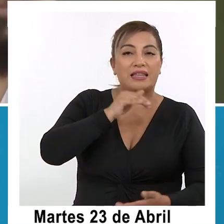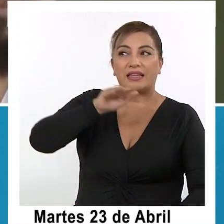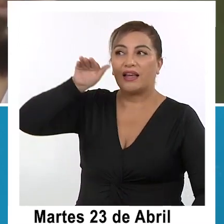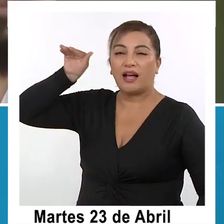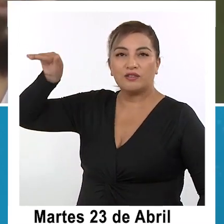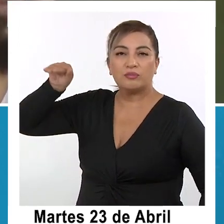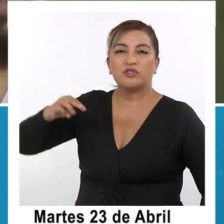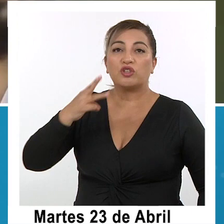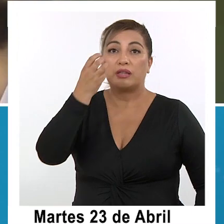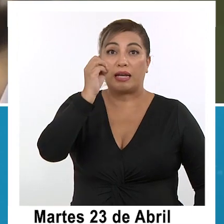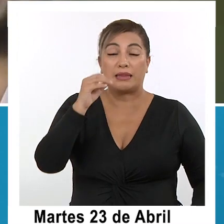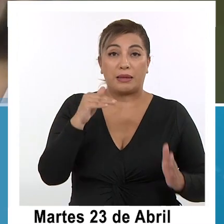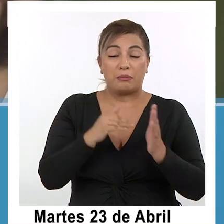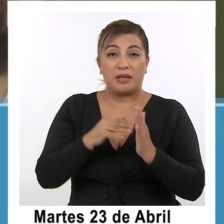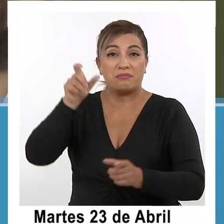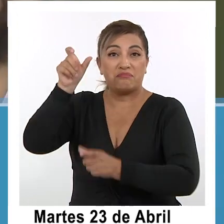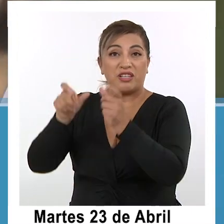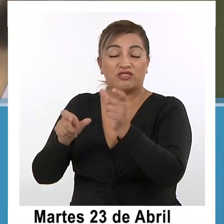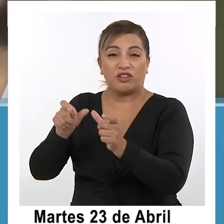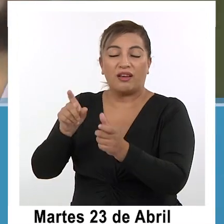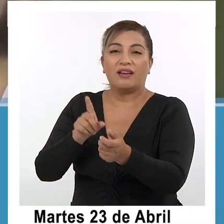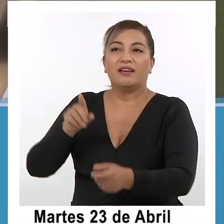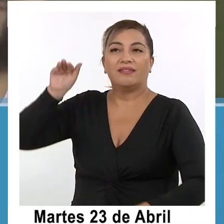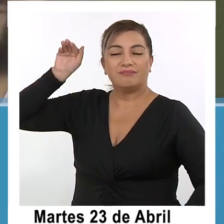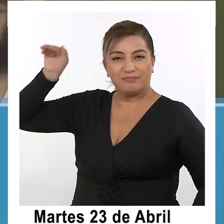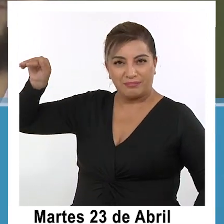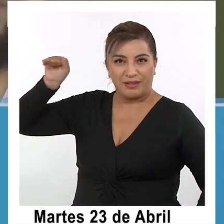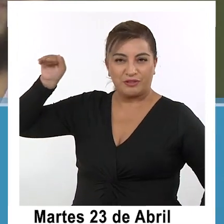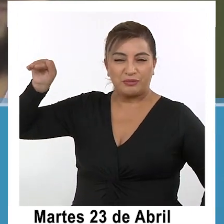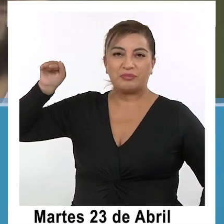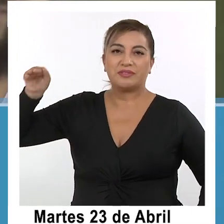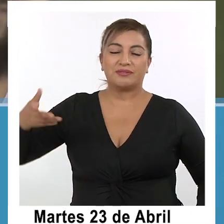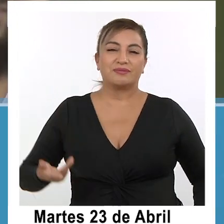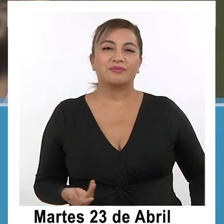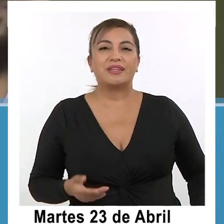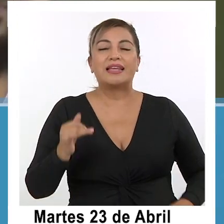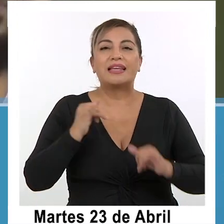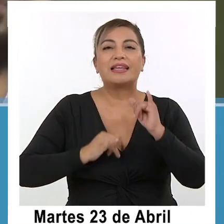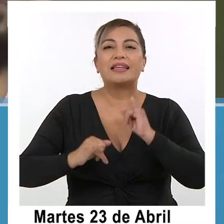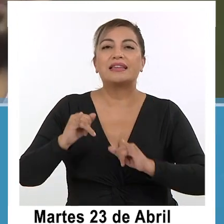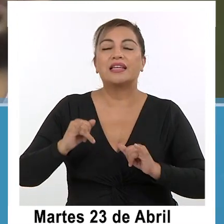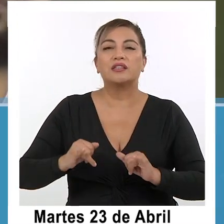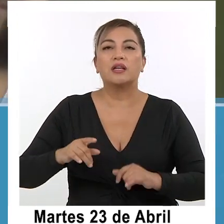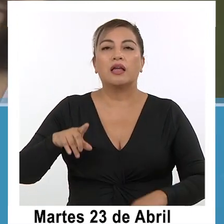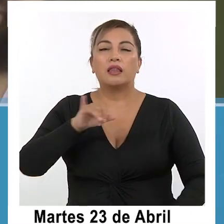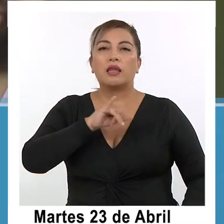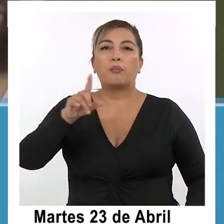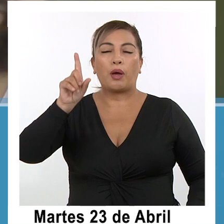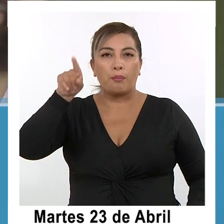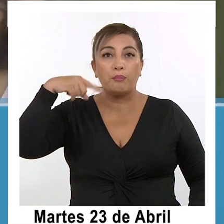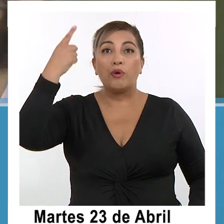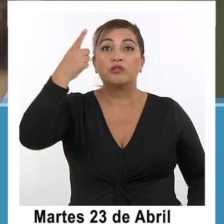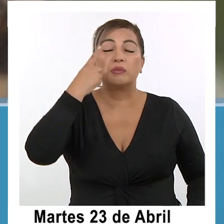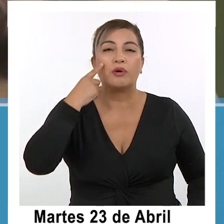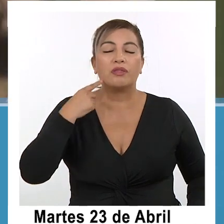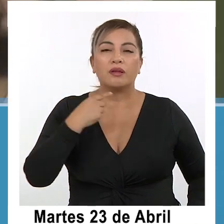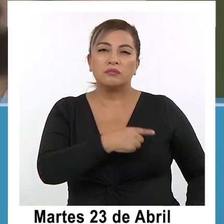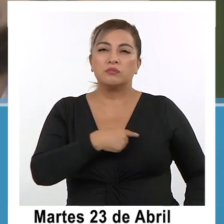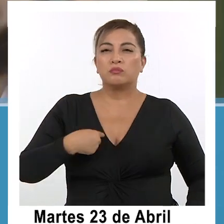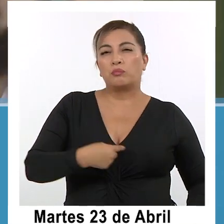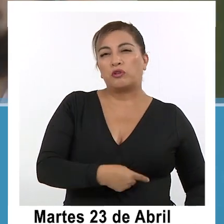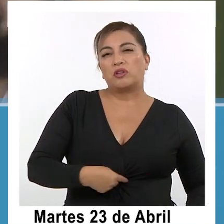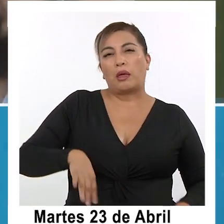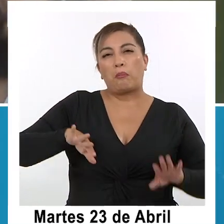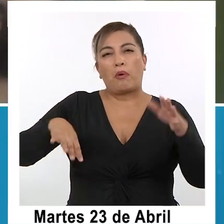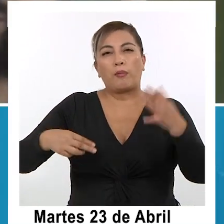hogares de de de de bt hospicio que van a tener la posibilidad de ten nuestro servicio de internet y en los próximos días vamos a estar en pozo al monte con unos 3000